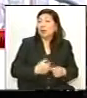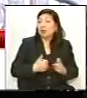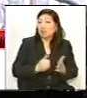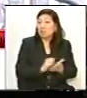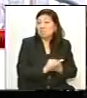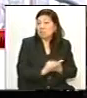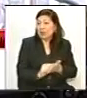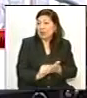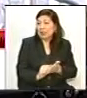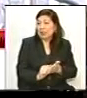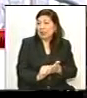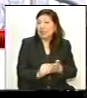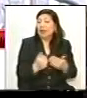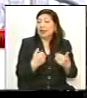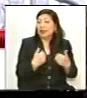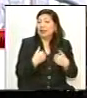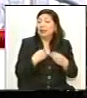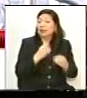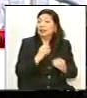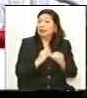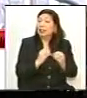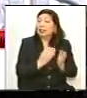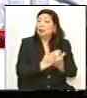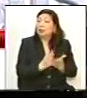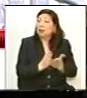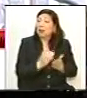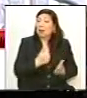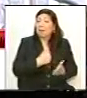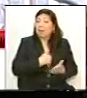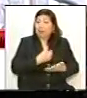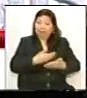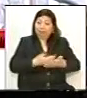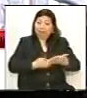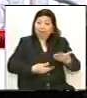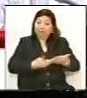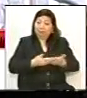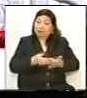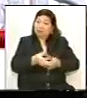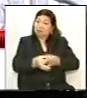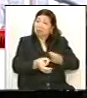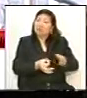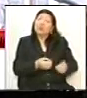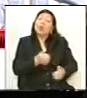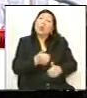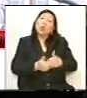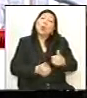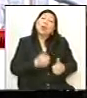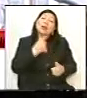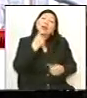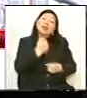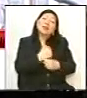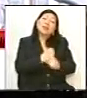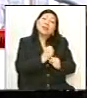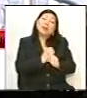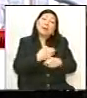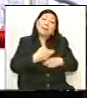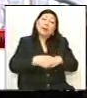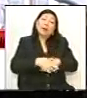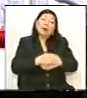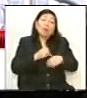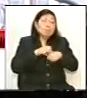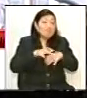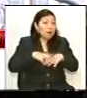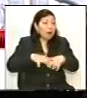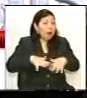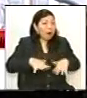del año vamos a hacer la recopilación, a partir de las propias fichas que ahora les voy a contar, cuáles son esas obras, sobre todo el proceso de